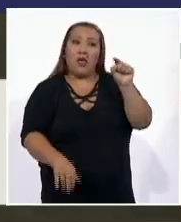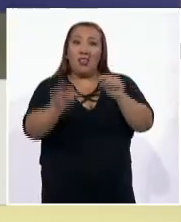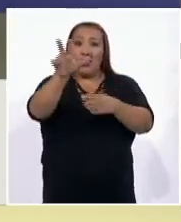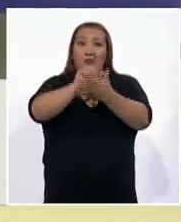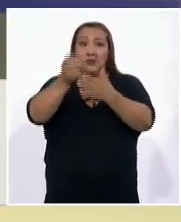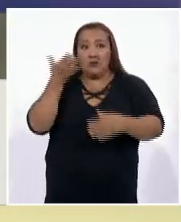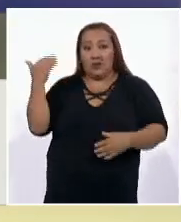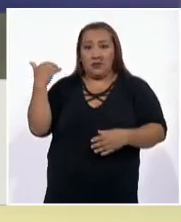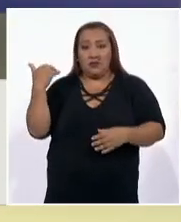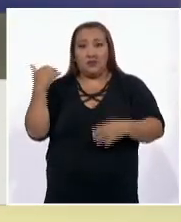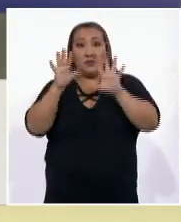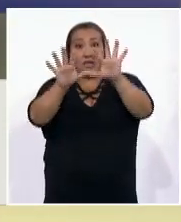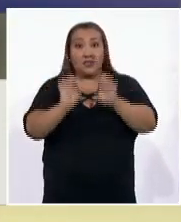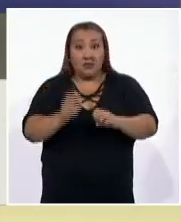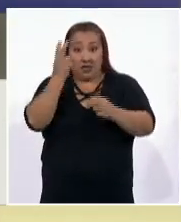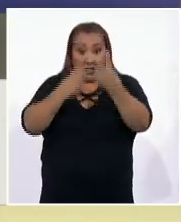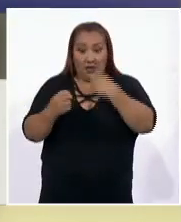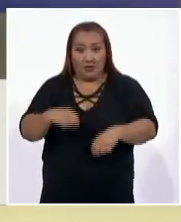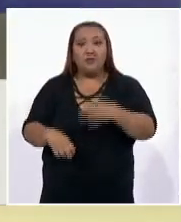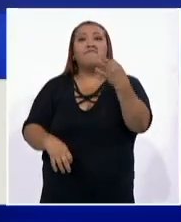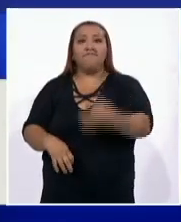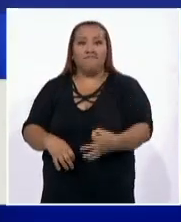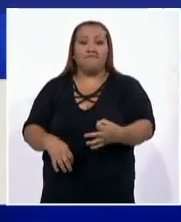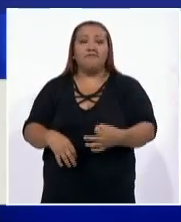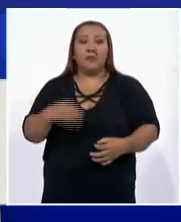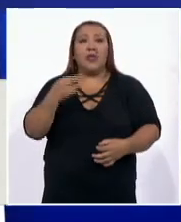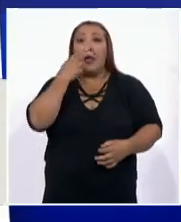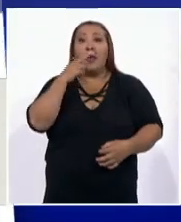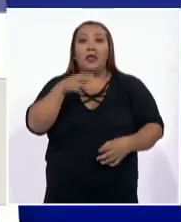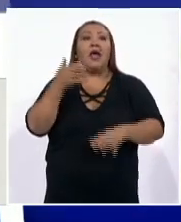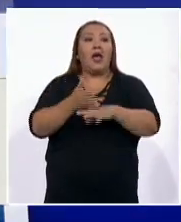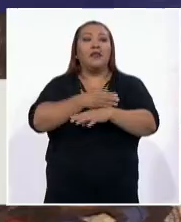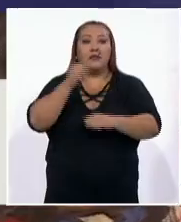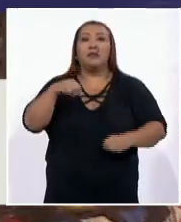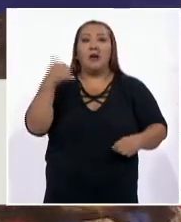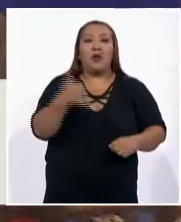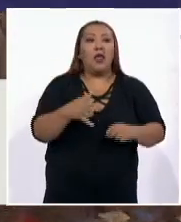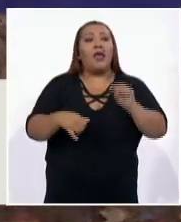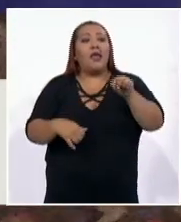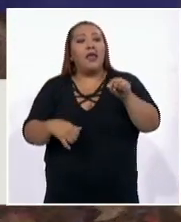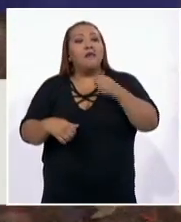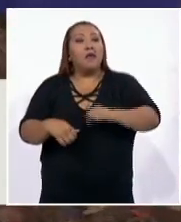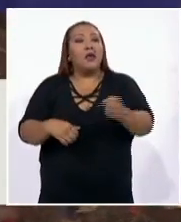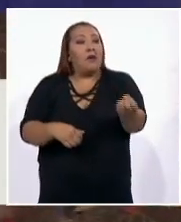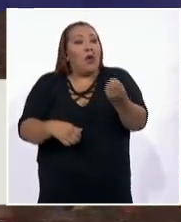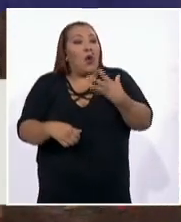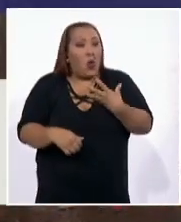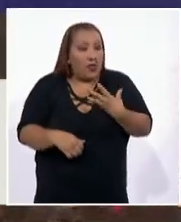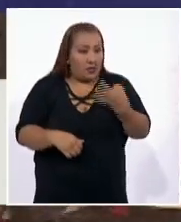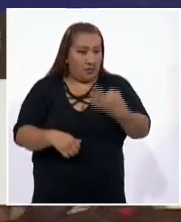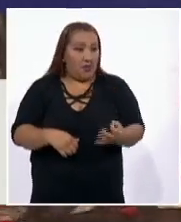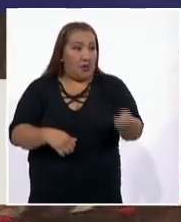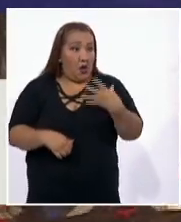3 meses. El examen del médico legista comprueba que la menor sí fue ultrajada. Sí, ella me lo contó directamente, ella